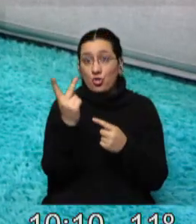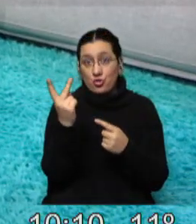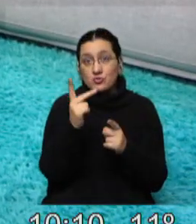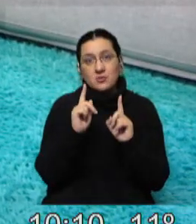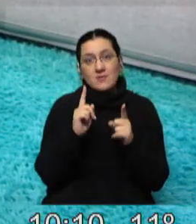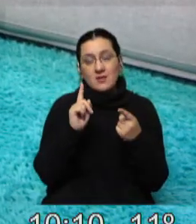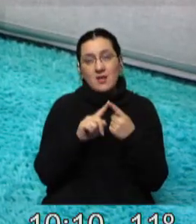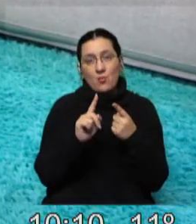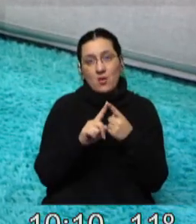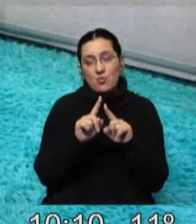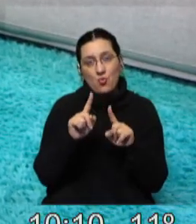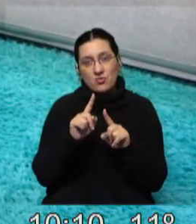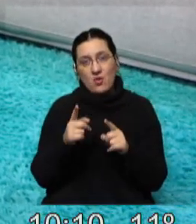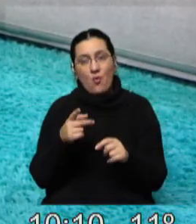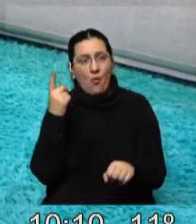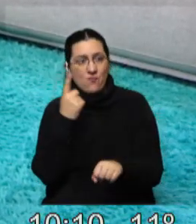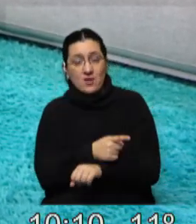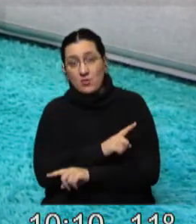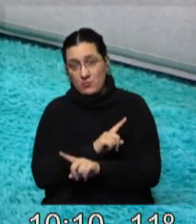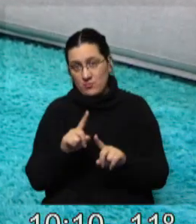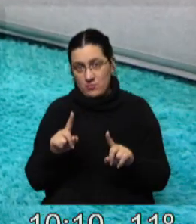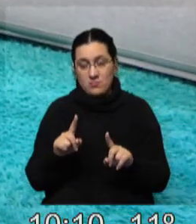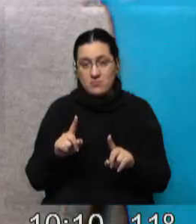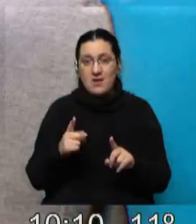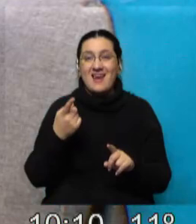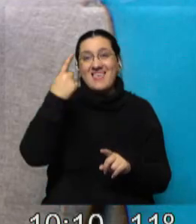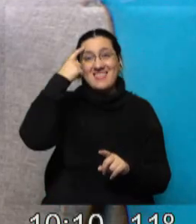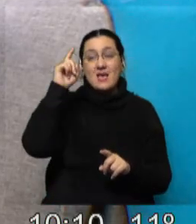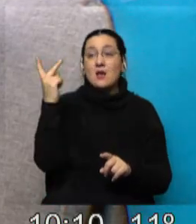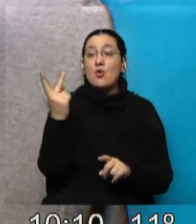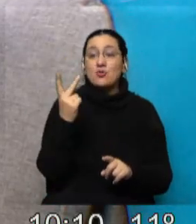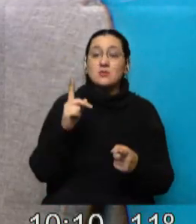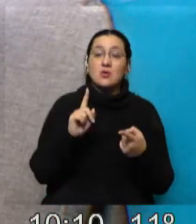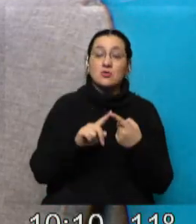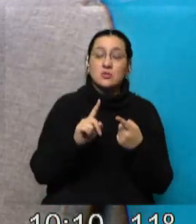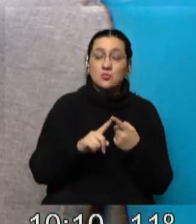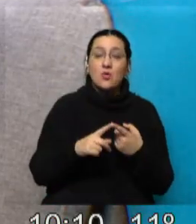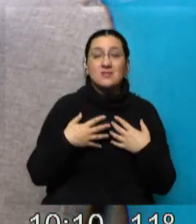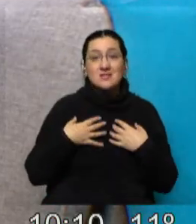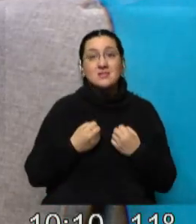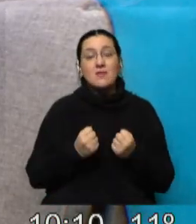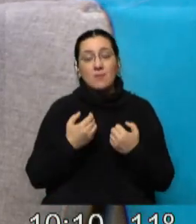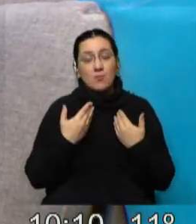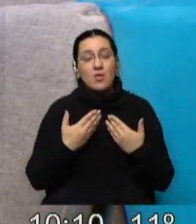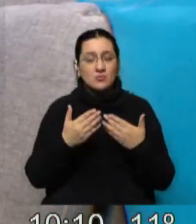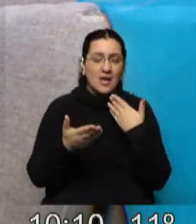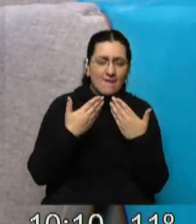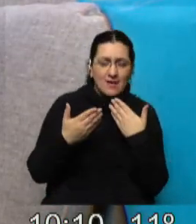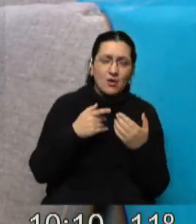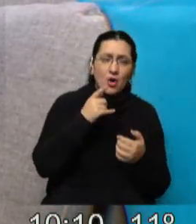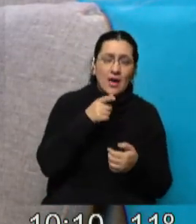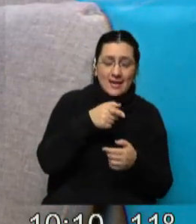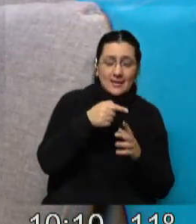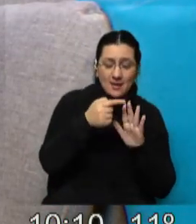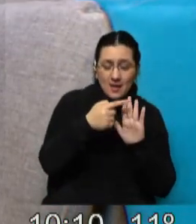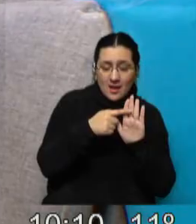relaciones sexuales. Eso mismo. La idea es que sea consensuado, sano, que podamos trabajarlo y decir esto sí, esto no, y